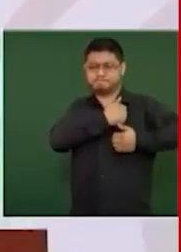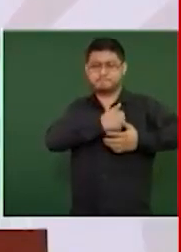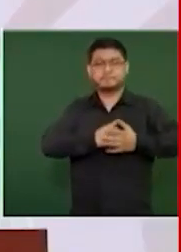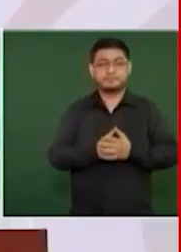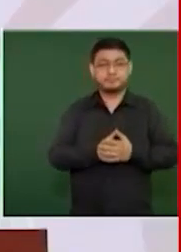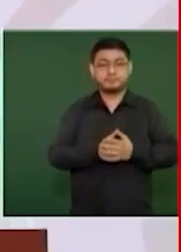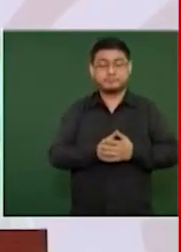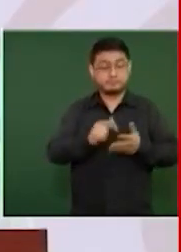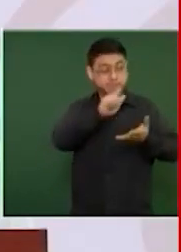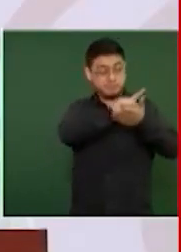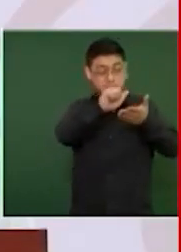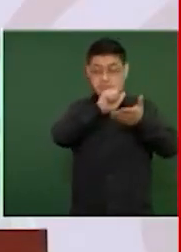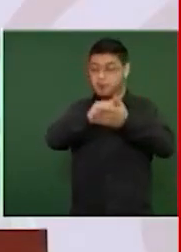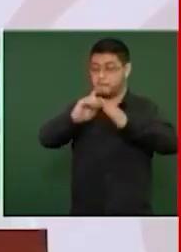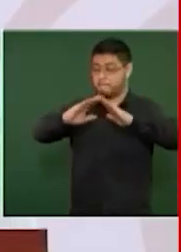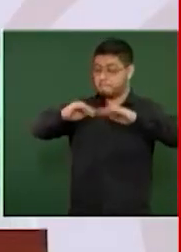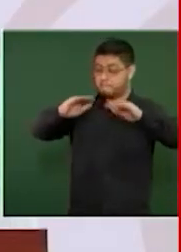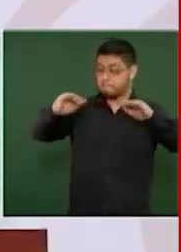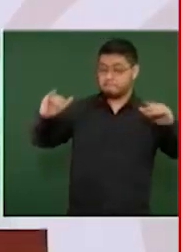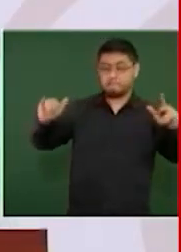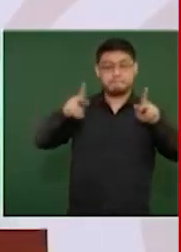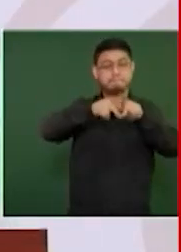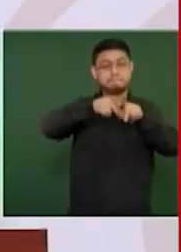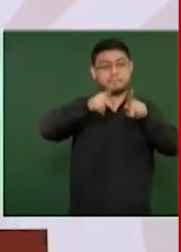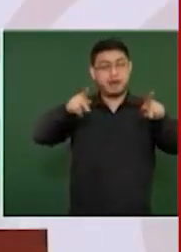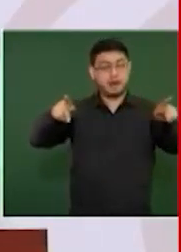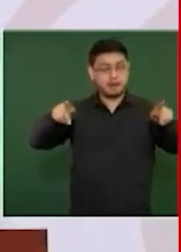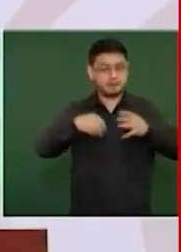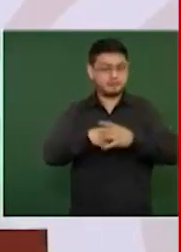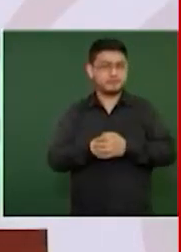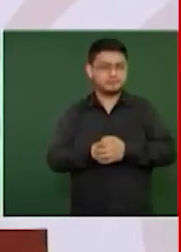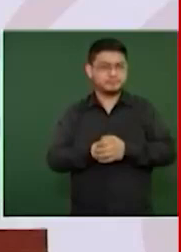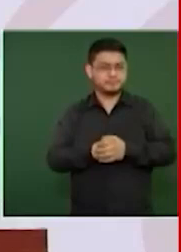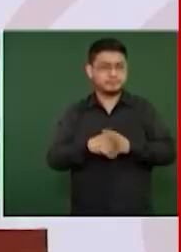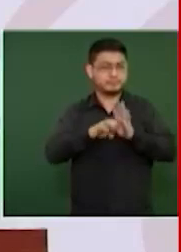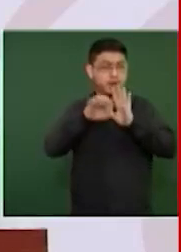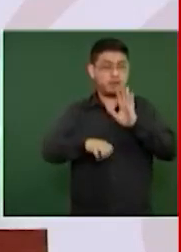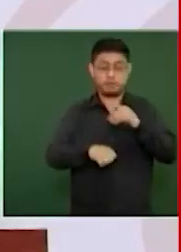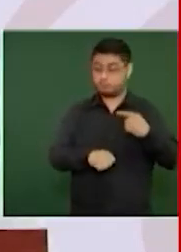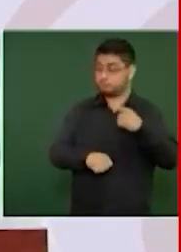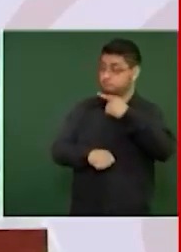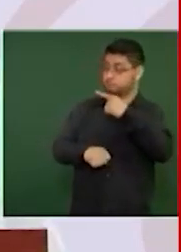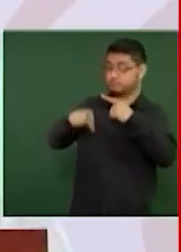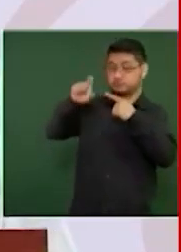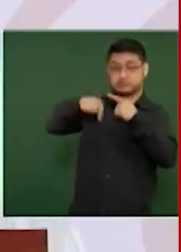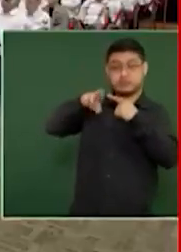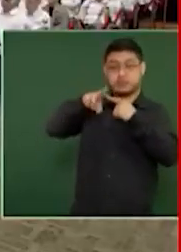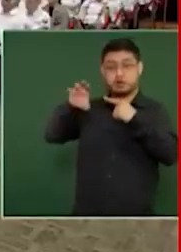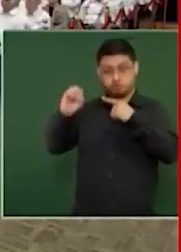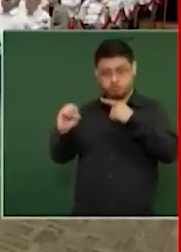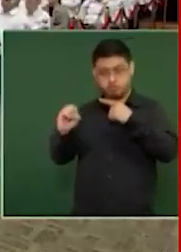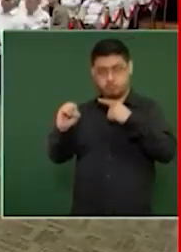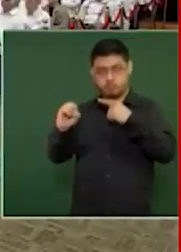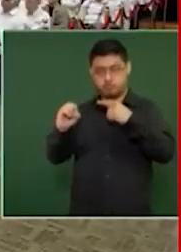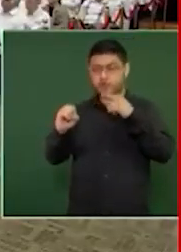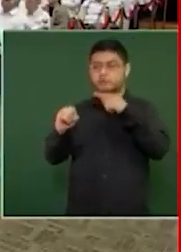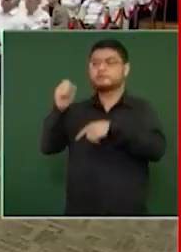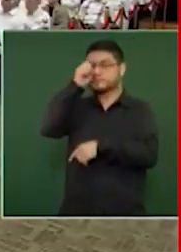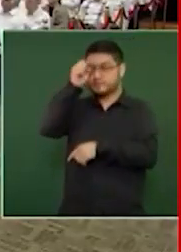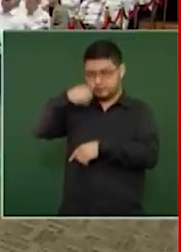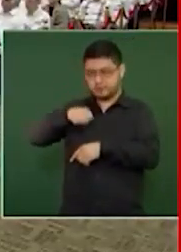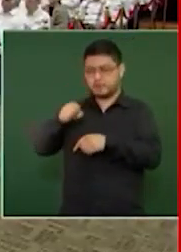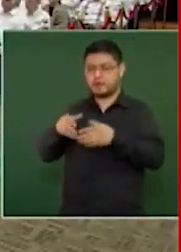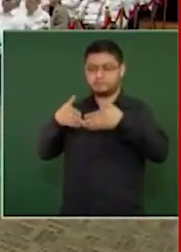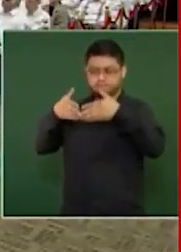cierto margen de ganancia a uno que genera mayores márgenes de ganancia con rapidez extrema y adaptarse al entorno